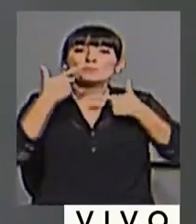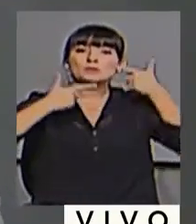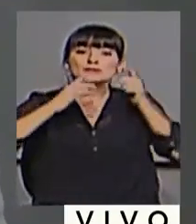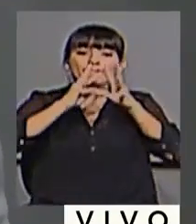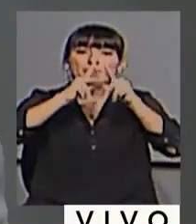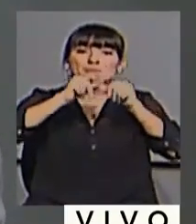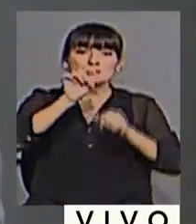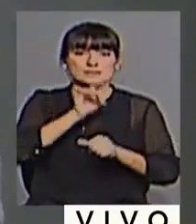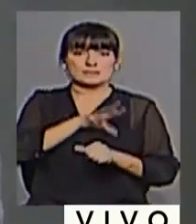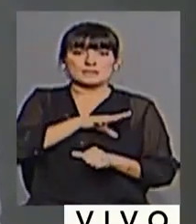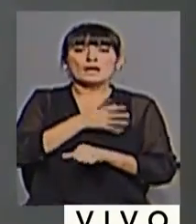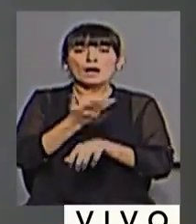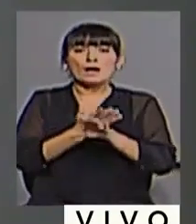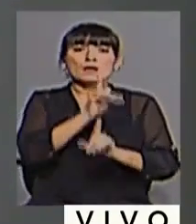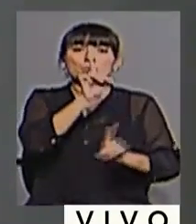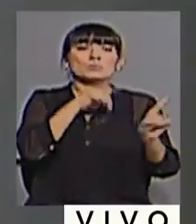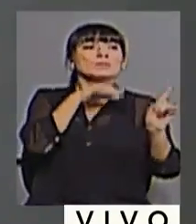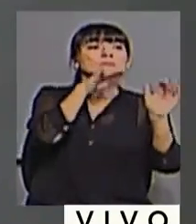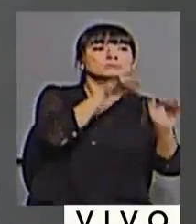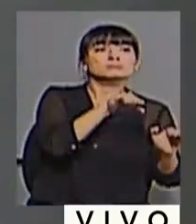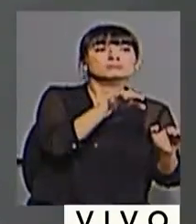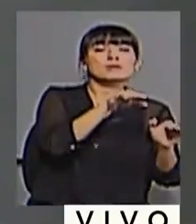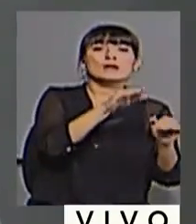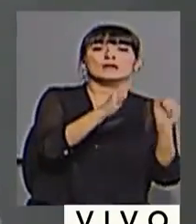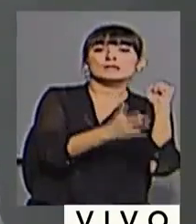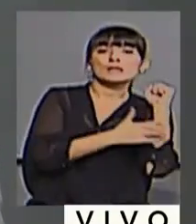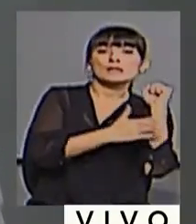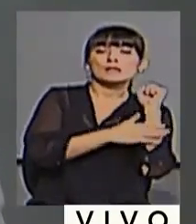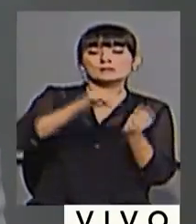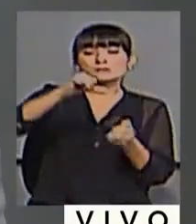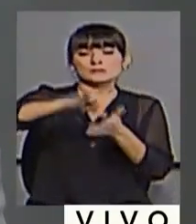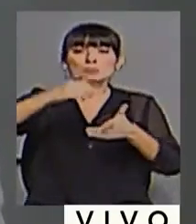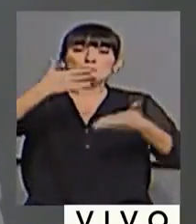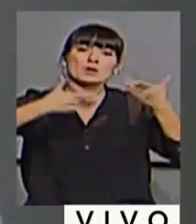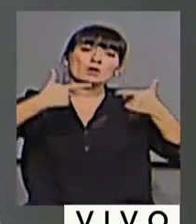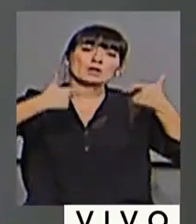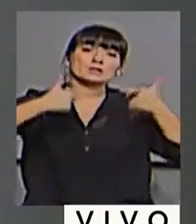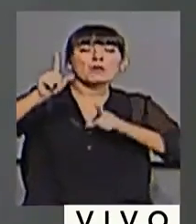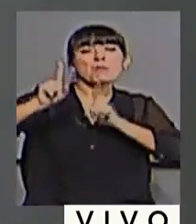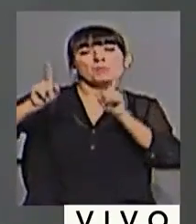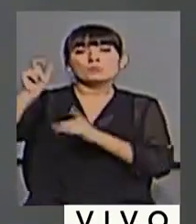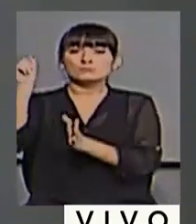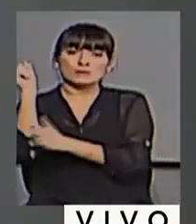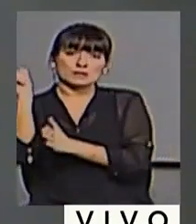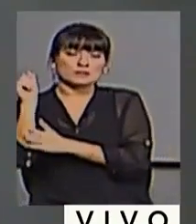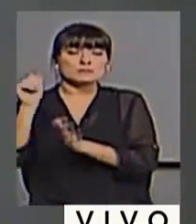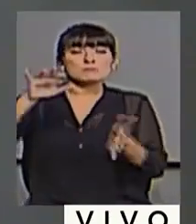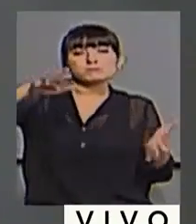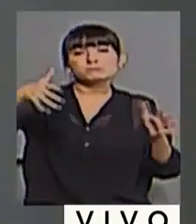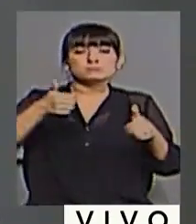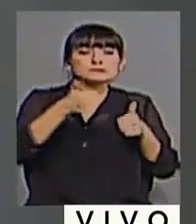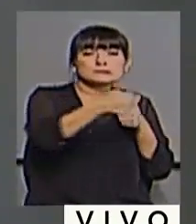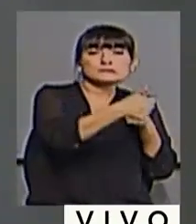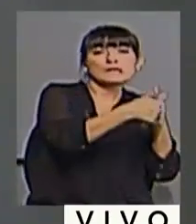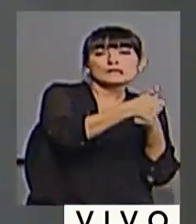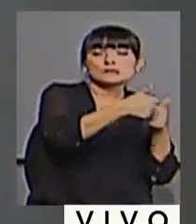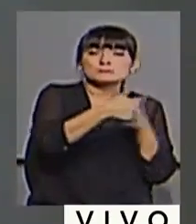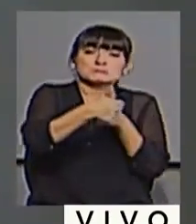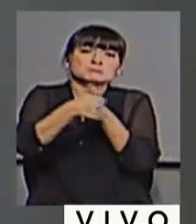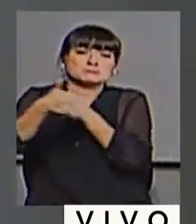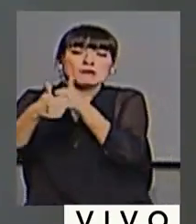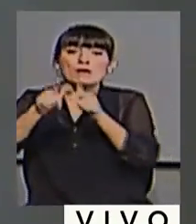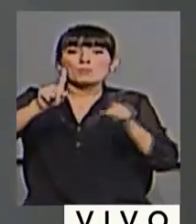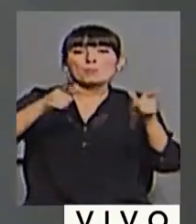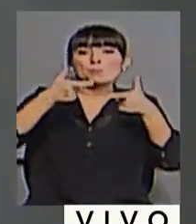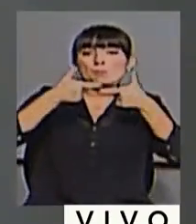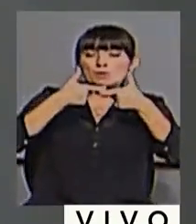que se identifican con la izquierda, con el centro político o con la derecha de alguna manera y tienen alguna cercanía con algún partido, independiente que los